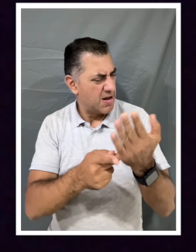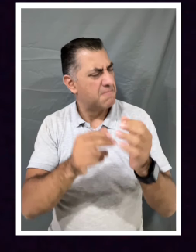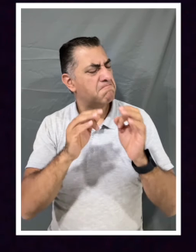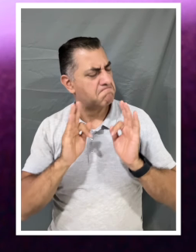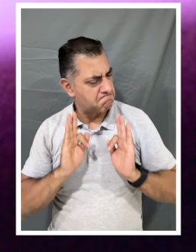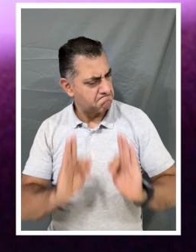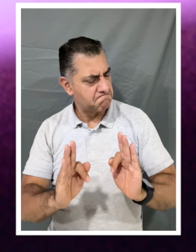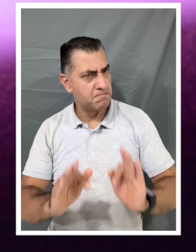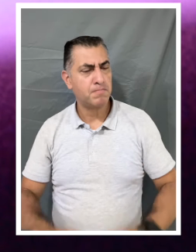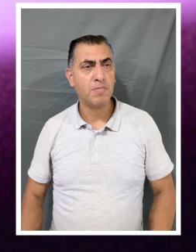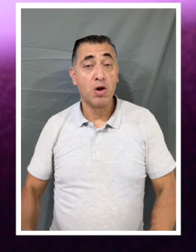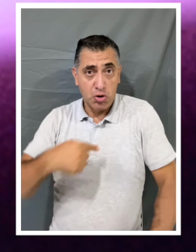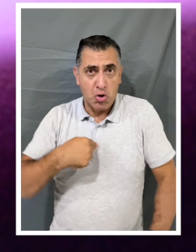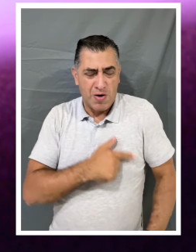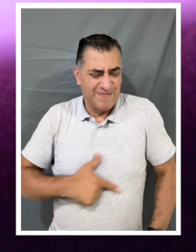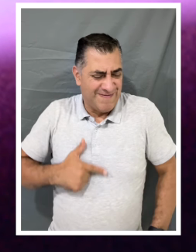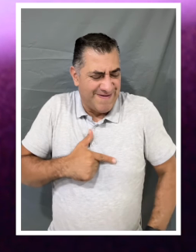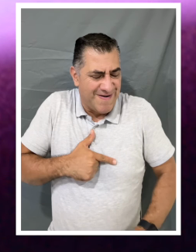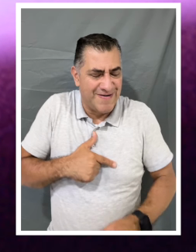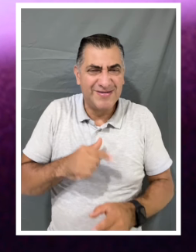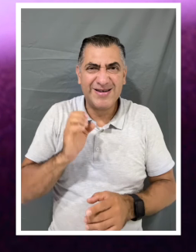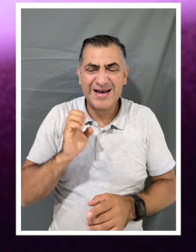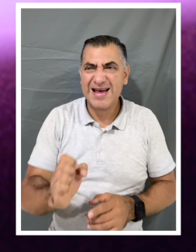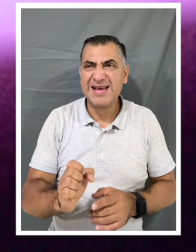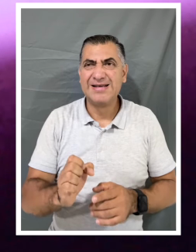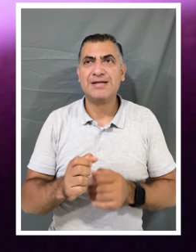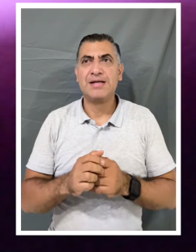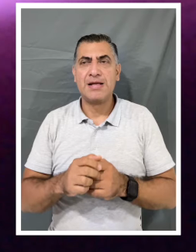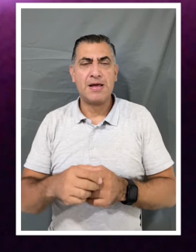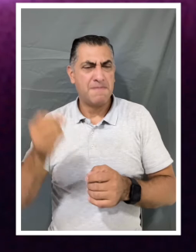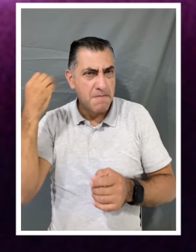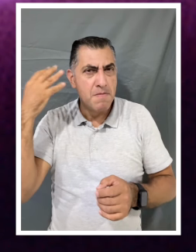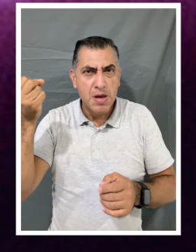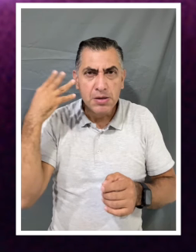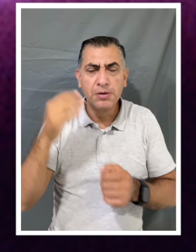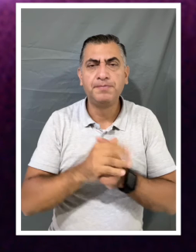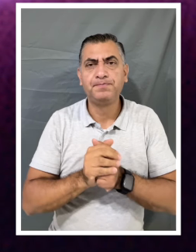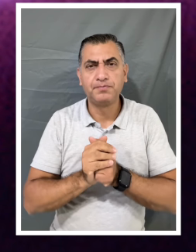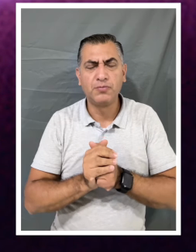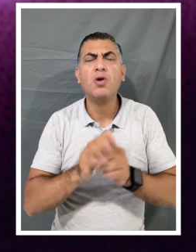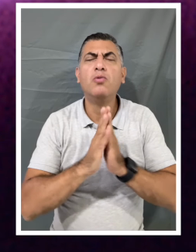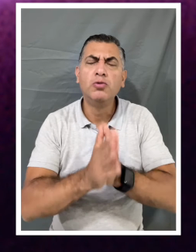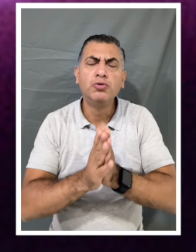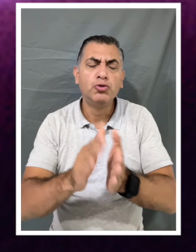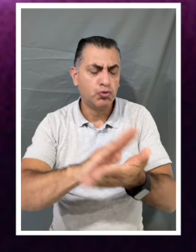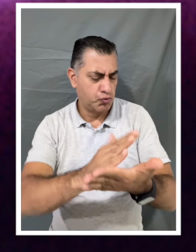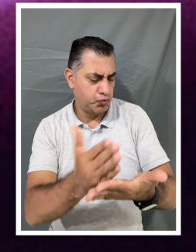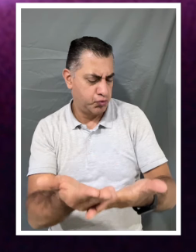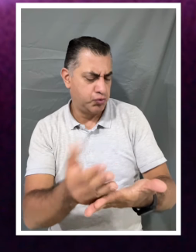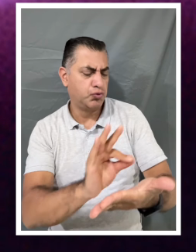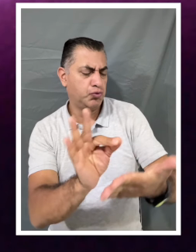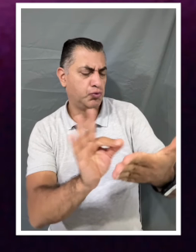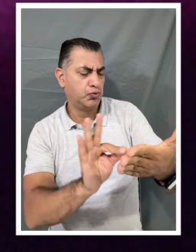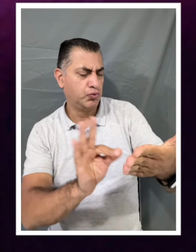la realidad es que yo he disfrutado mucho enseñar esta serie eh yo te animo a que si tienes donde anotar pues abras tu cuaderno porque